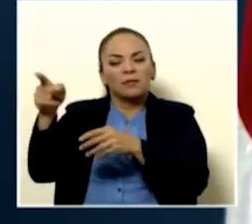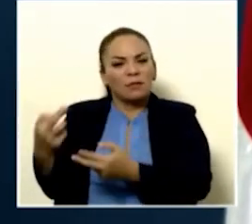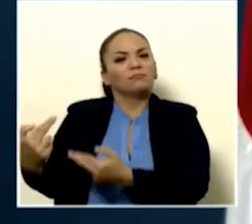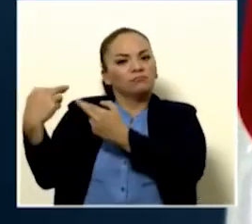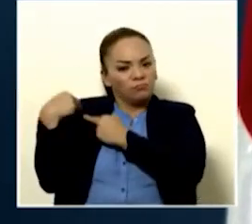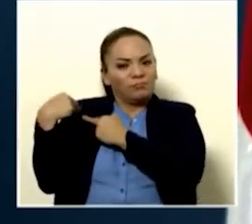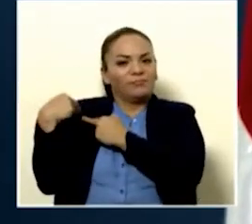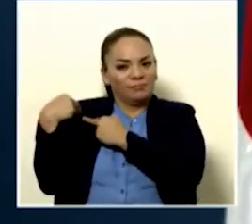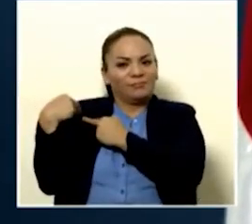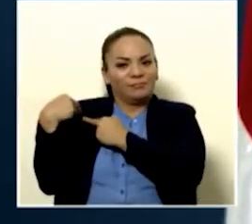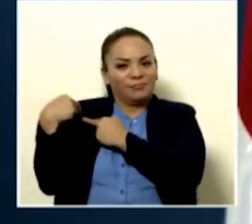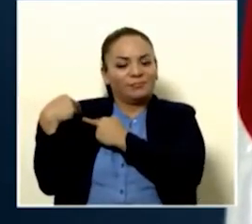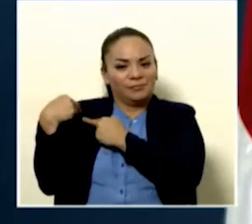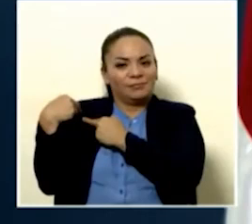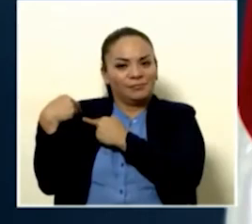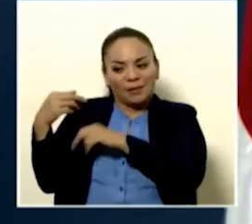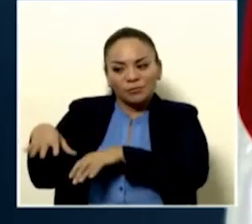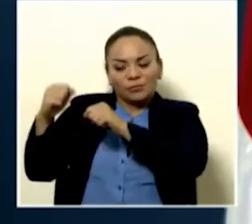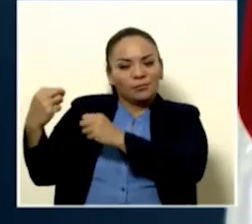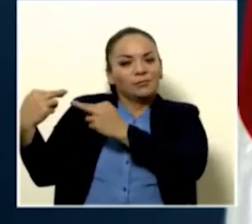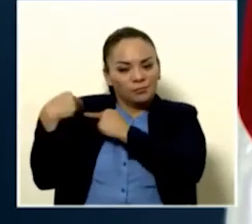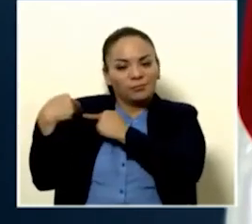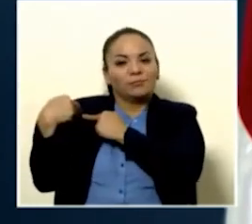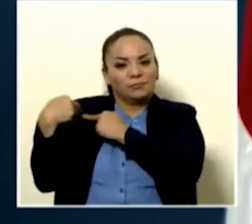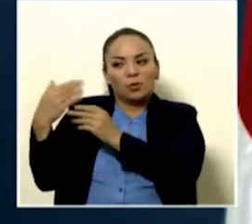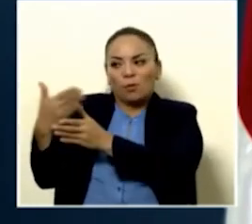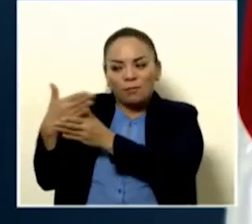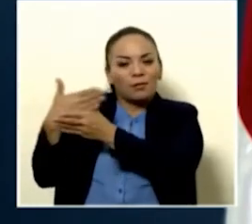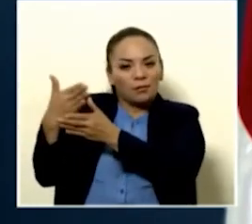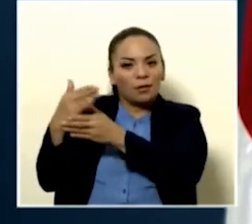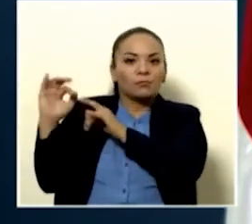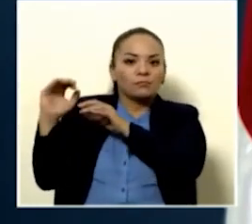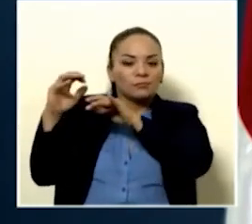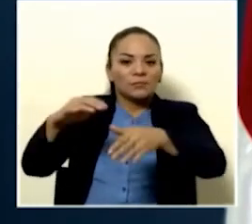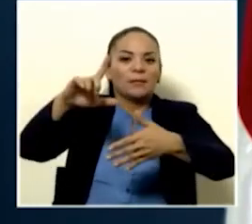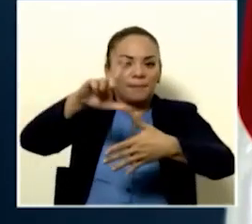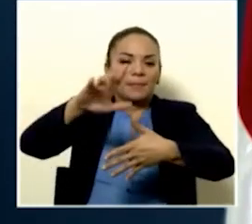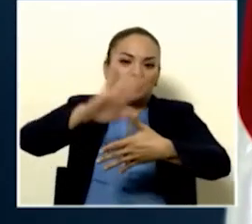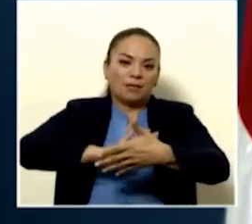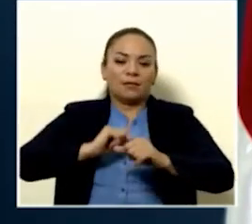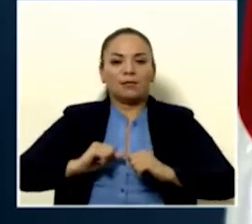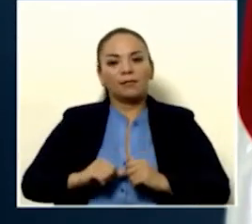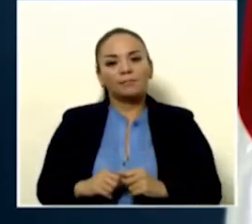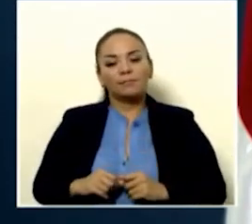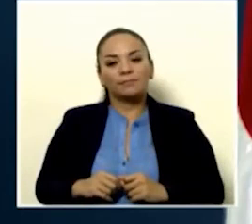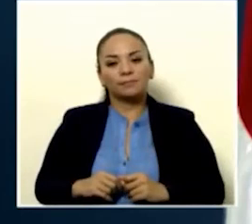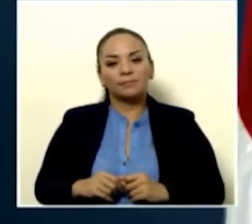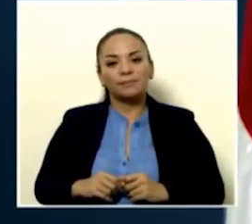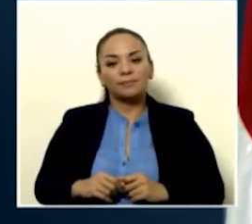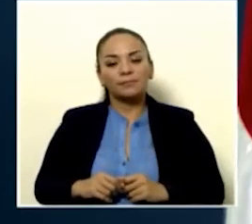responsabilidad compartida de los procesos migratorios que estamos viviendo en América Latina. Me tomé un buen